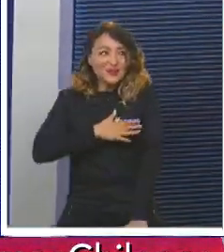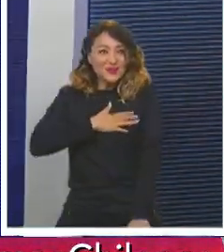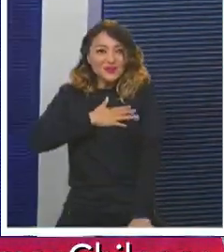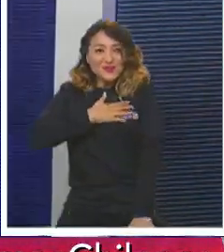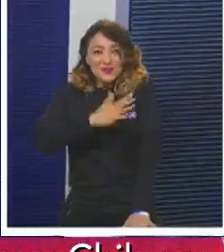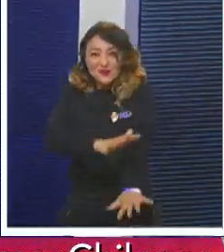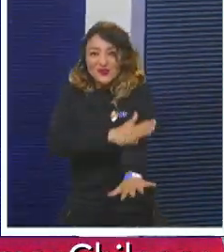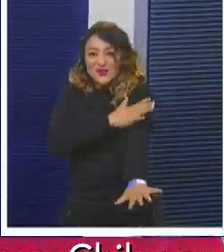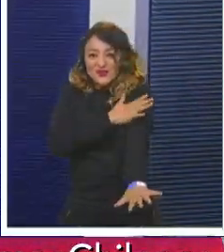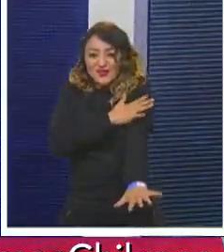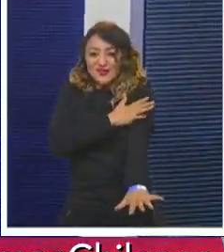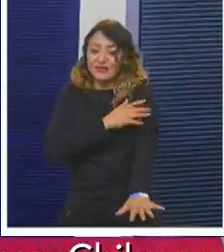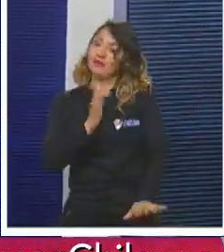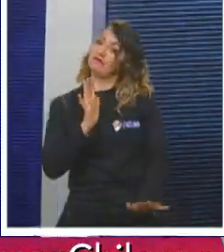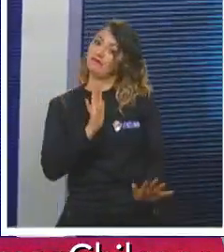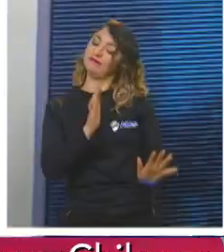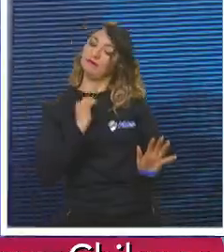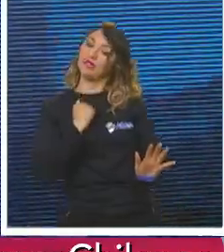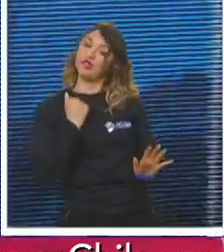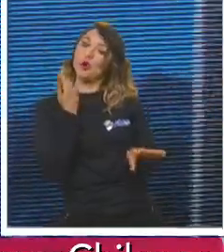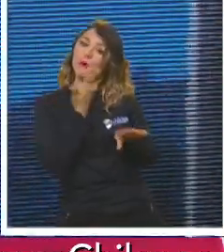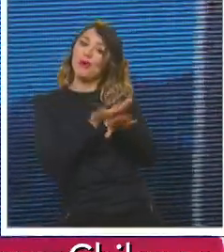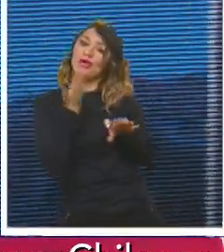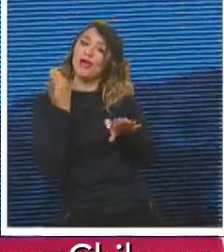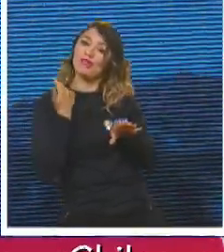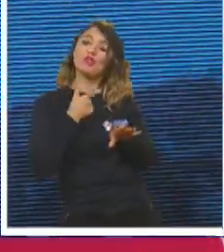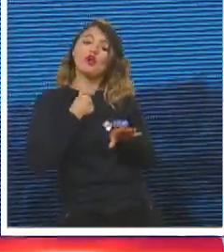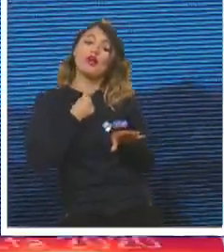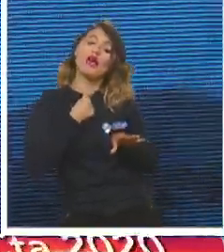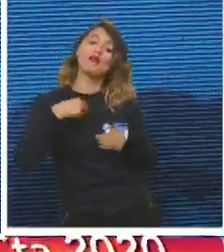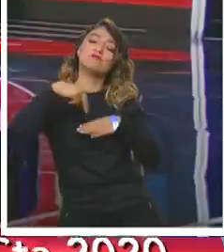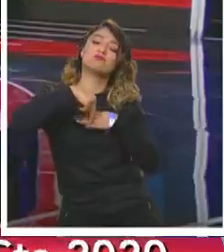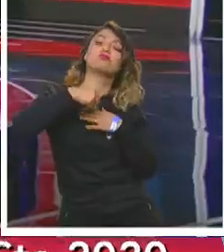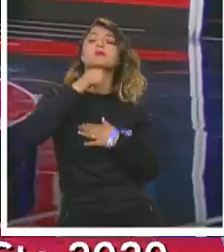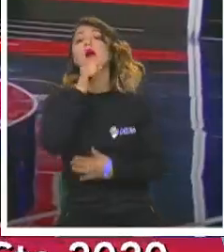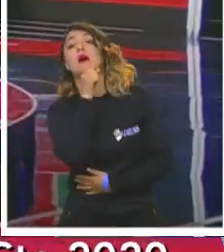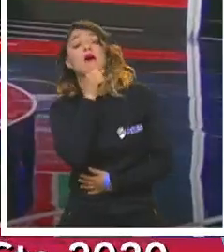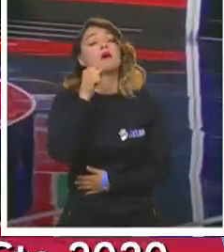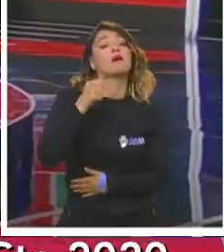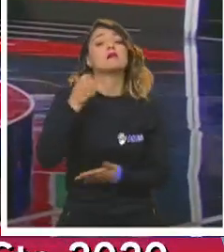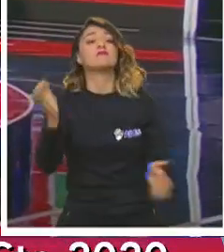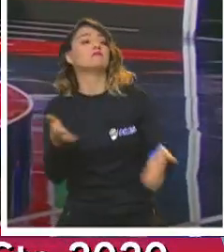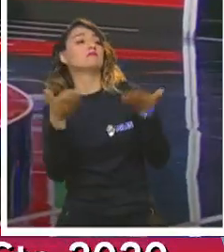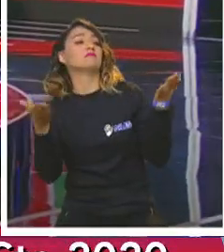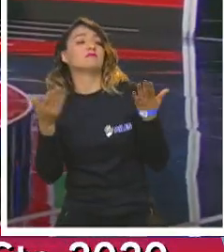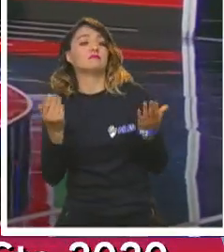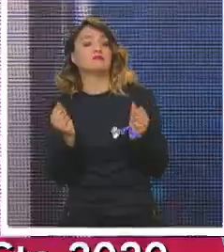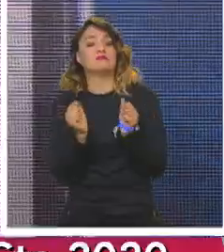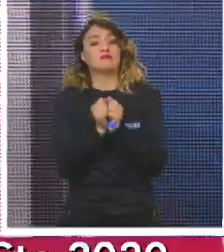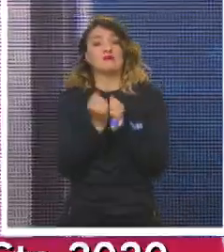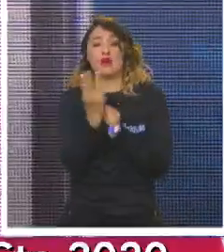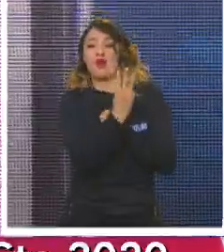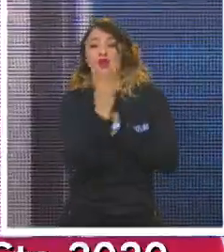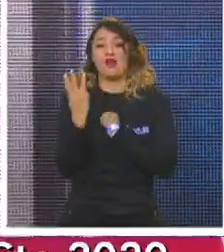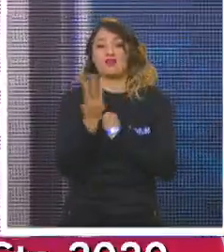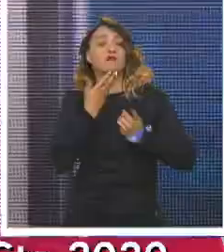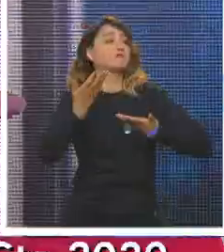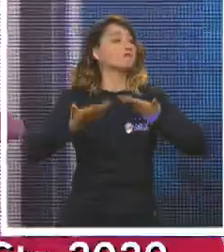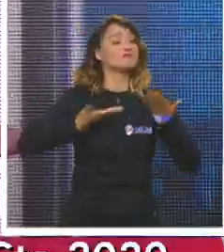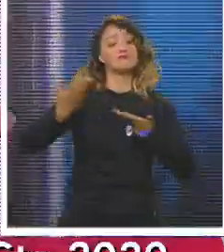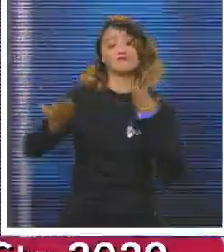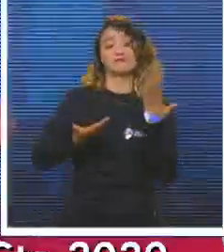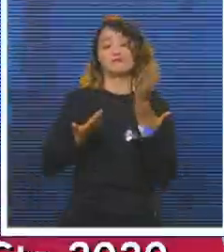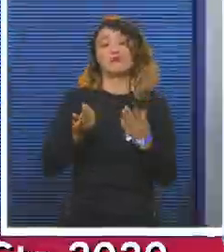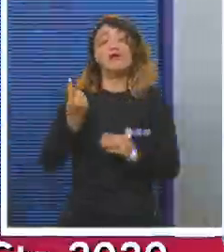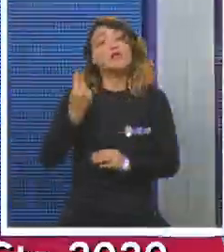no, yo pedí esencialmente poder ser un animador más y poder compartir con ustedes. Yo he